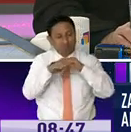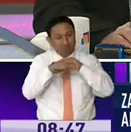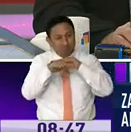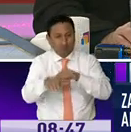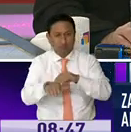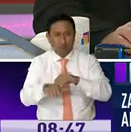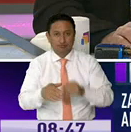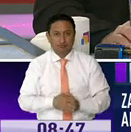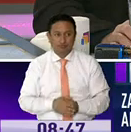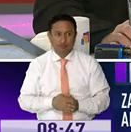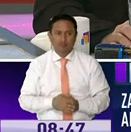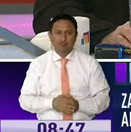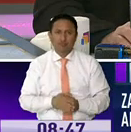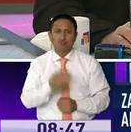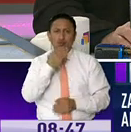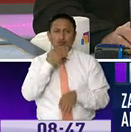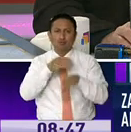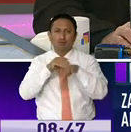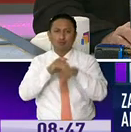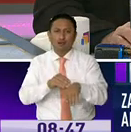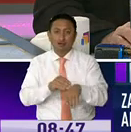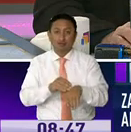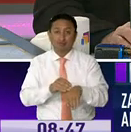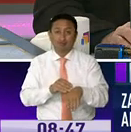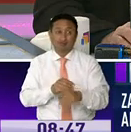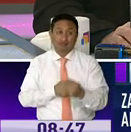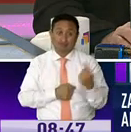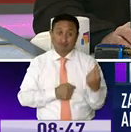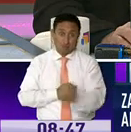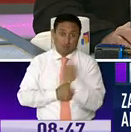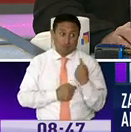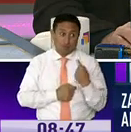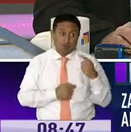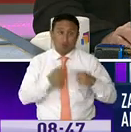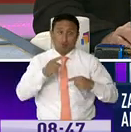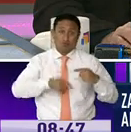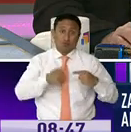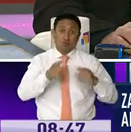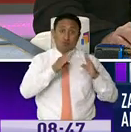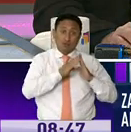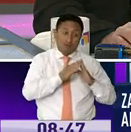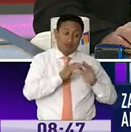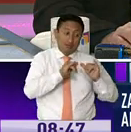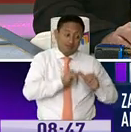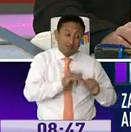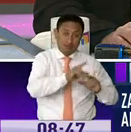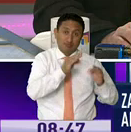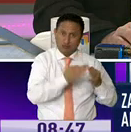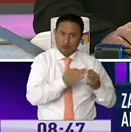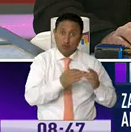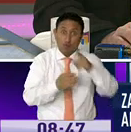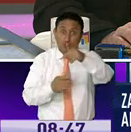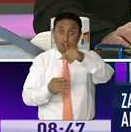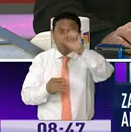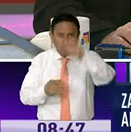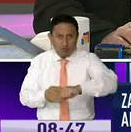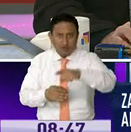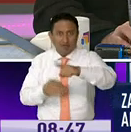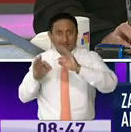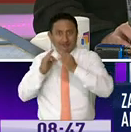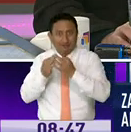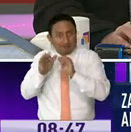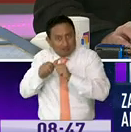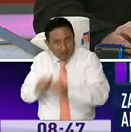requieren. ¿Y cuál es el mejor respaldo, Roberto? Si nosotros no podemos quedarnos en casa, no podemos estar con la familia, que ellos, los que sí pueden, lo